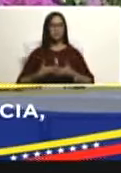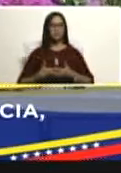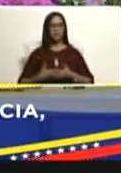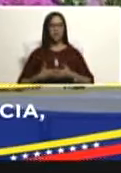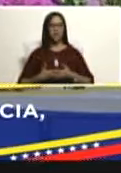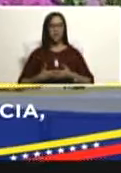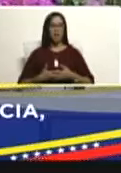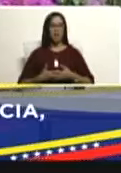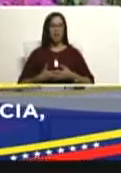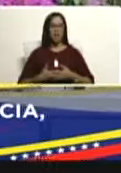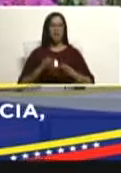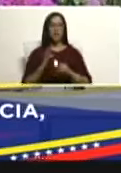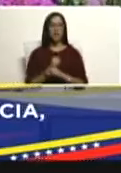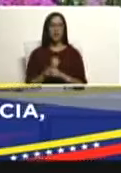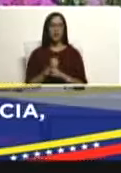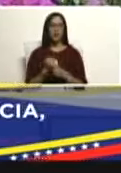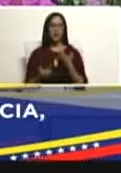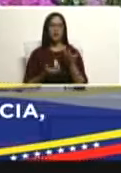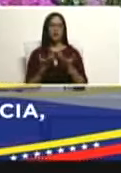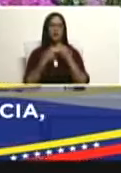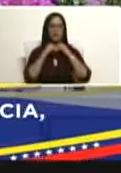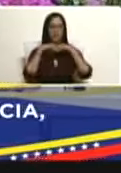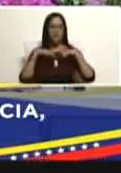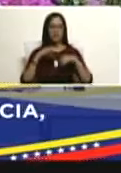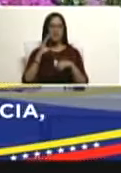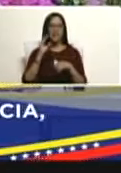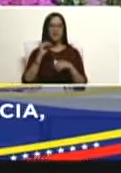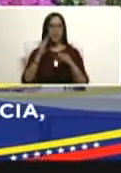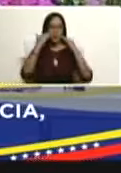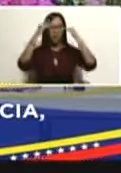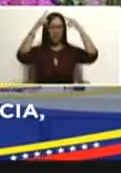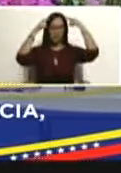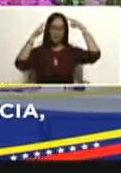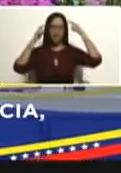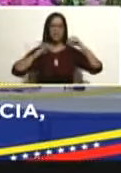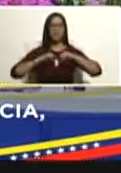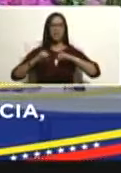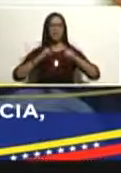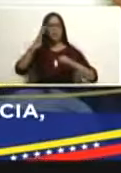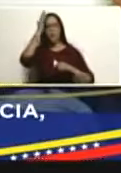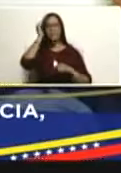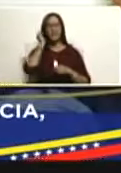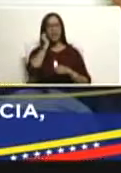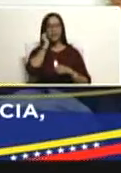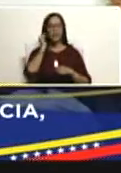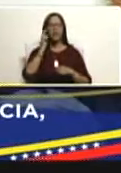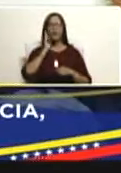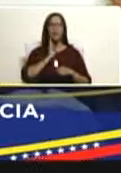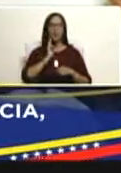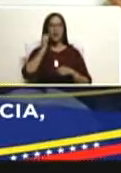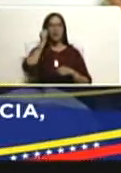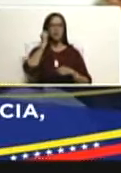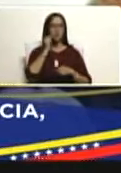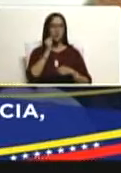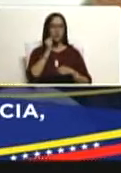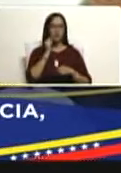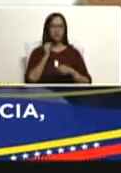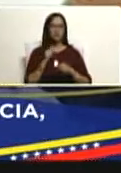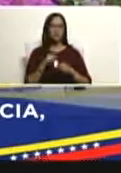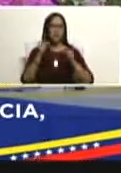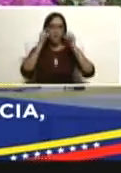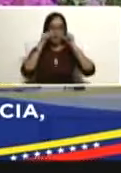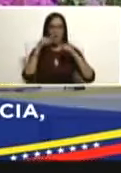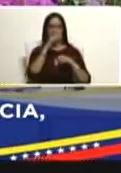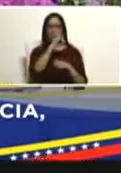Creo en el fuego sagrado del que hablaba el comandante Chávez, que movió a Miranda, a Bolívar, a Sucre, a Ezequiel